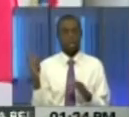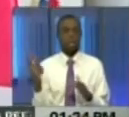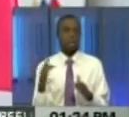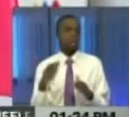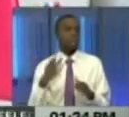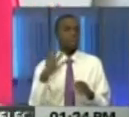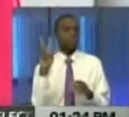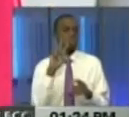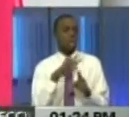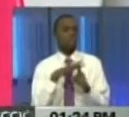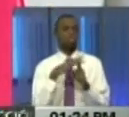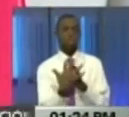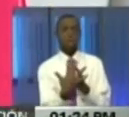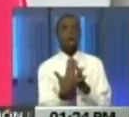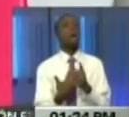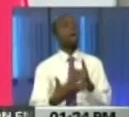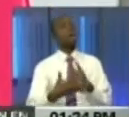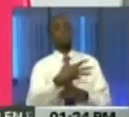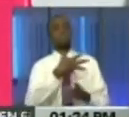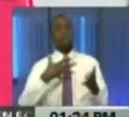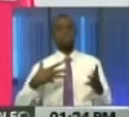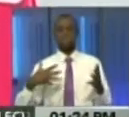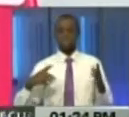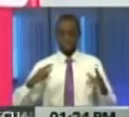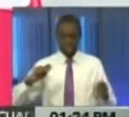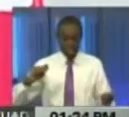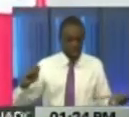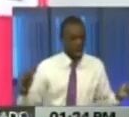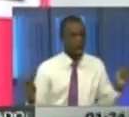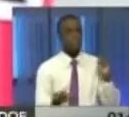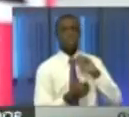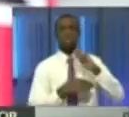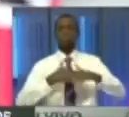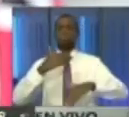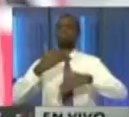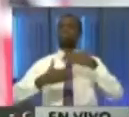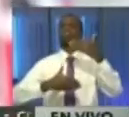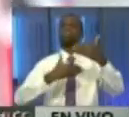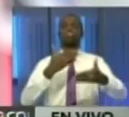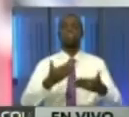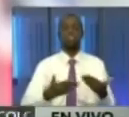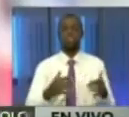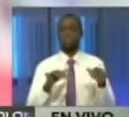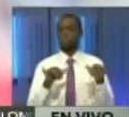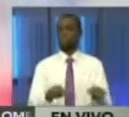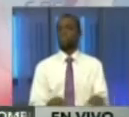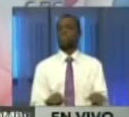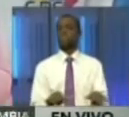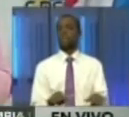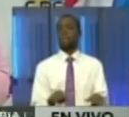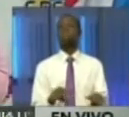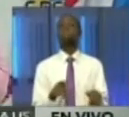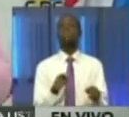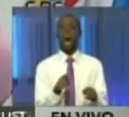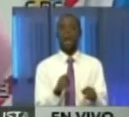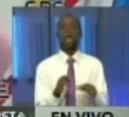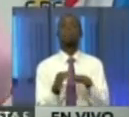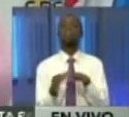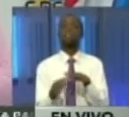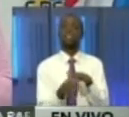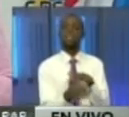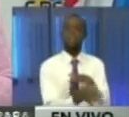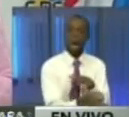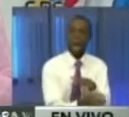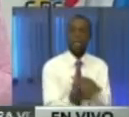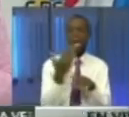país, retomar y reencauzar un proceso electoral que venía a ser para las elecciones municipales, y